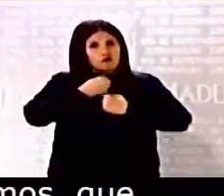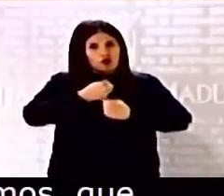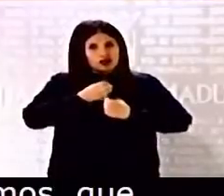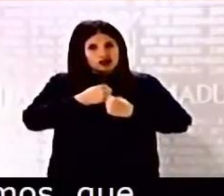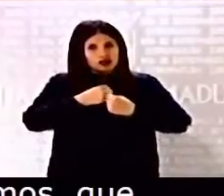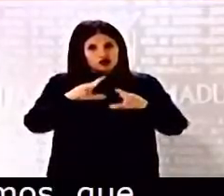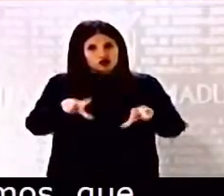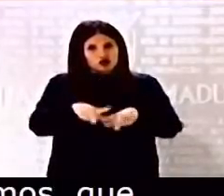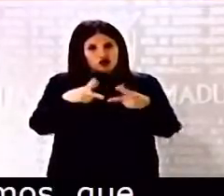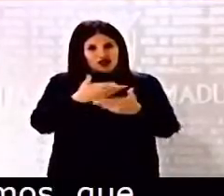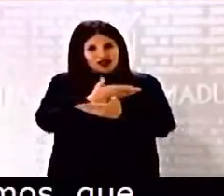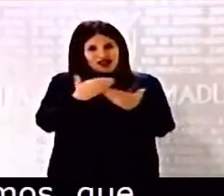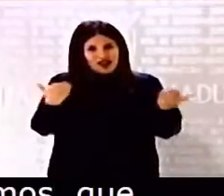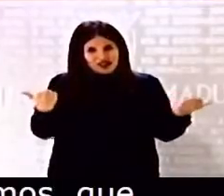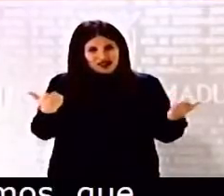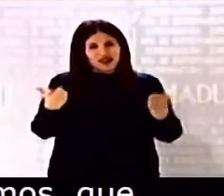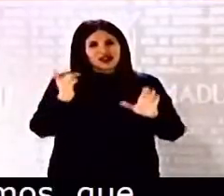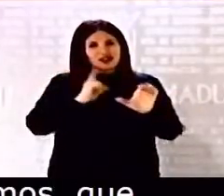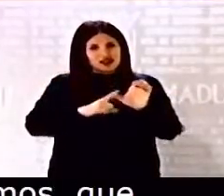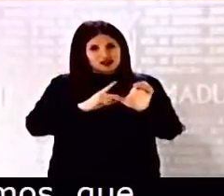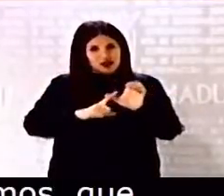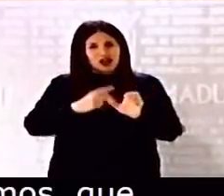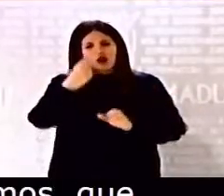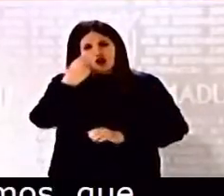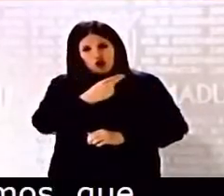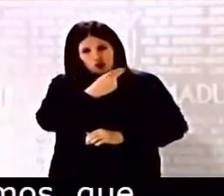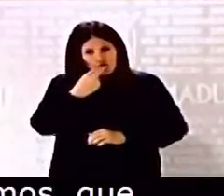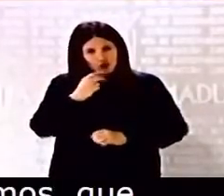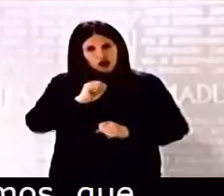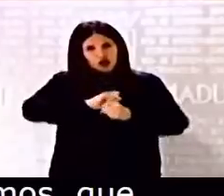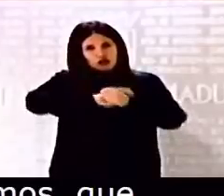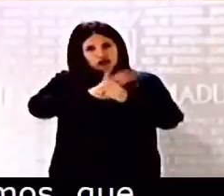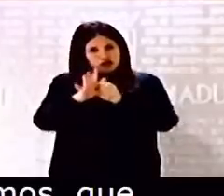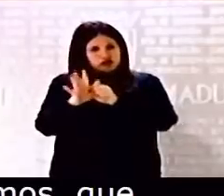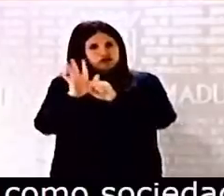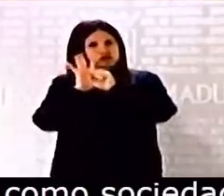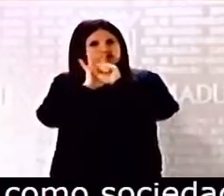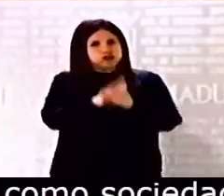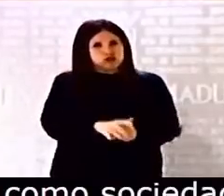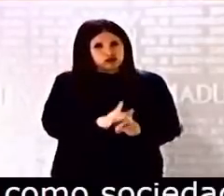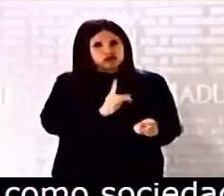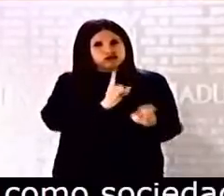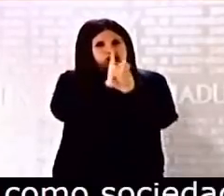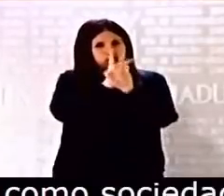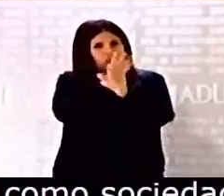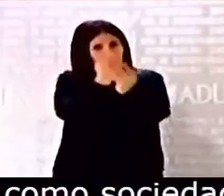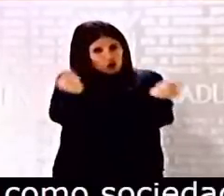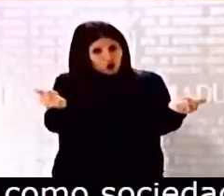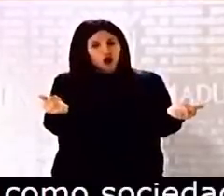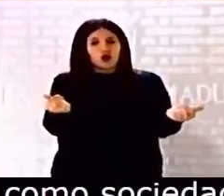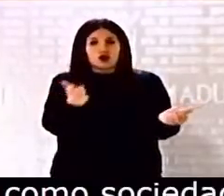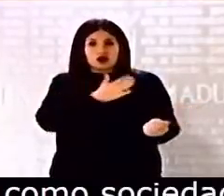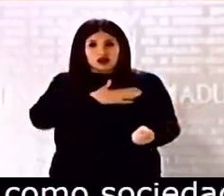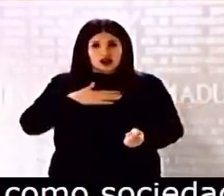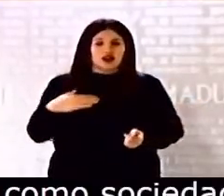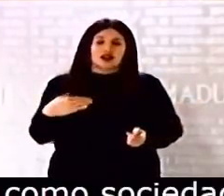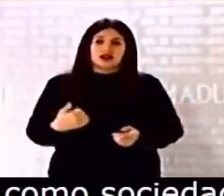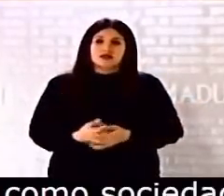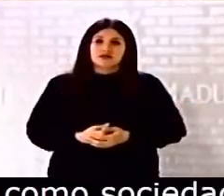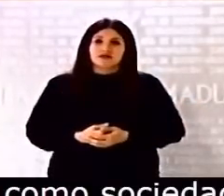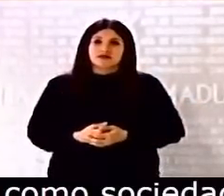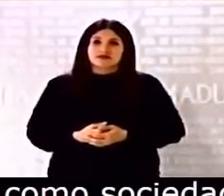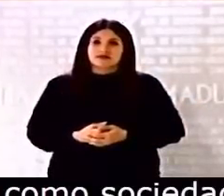sociedad extremeña por vencer a este maldito virus y eliminarlo cuanto antes de nuestras vidas para que